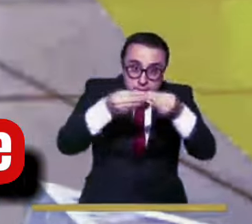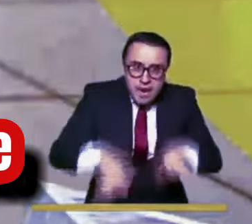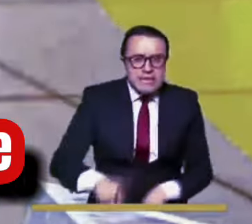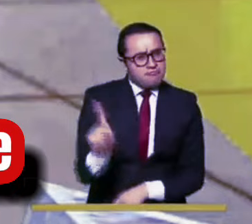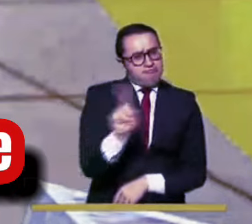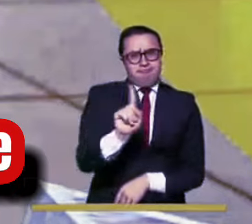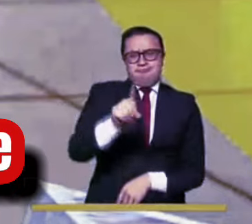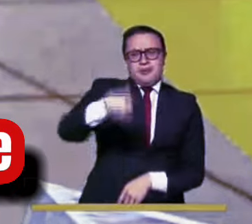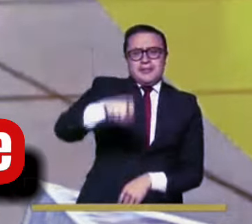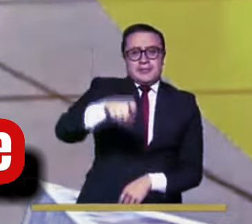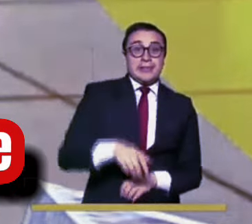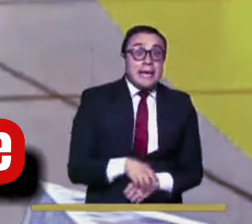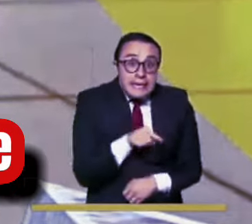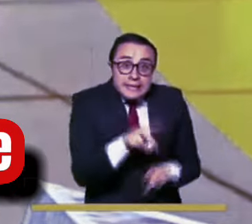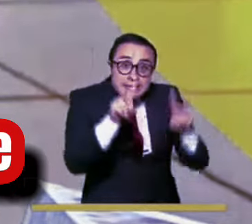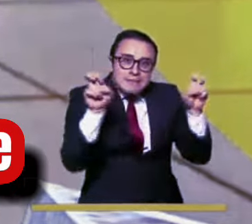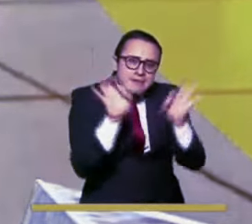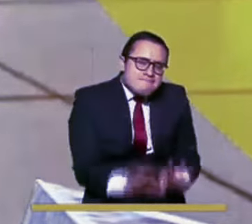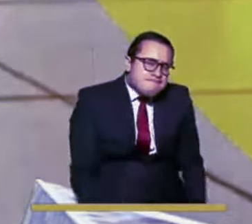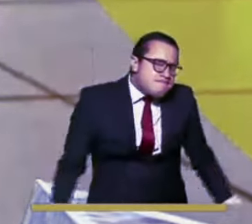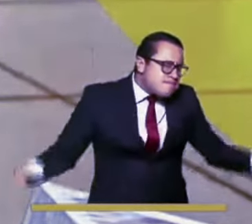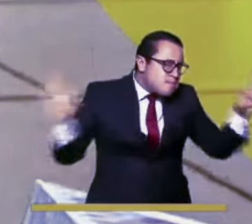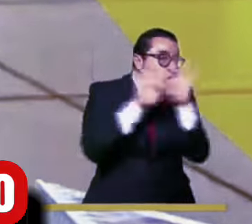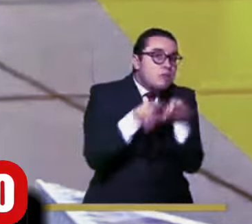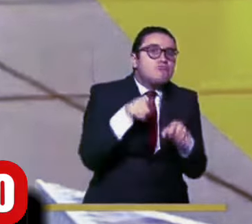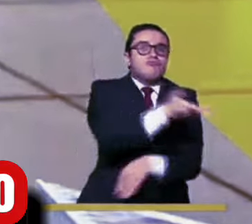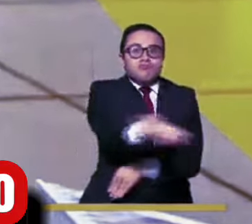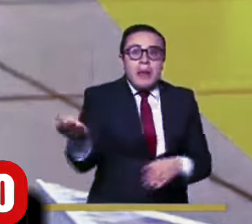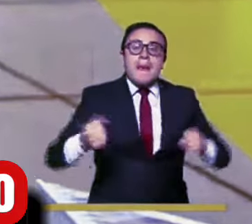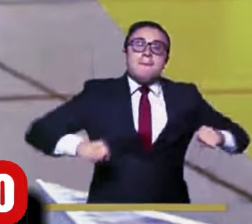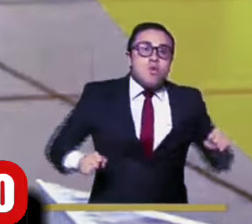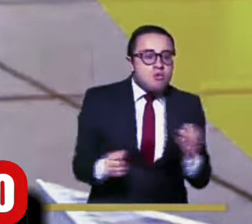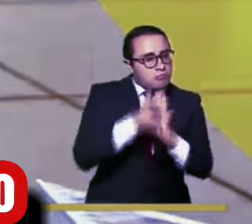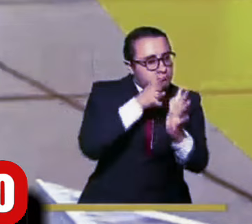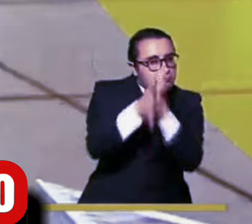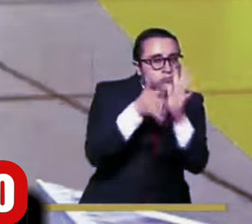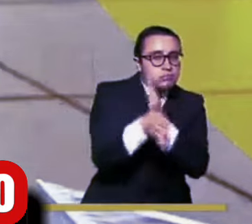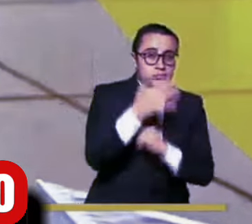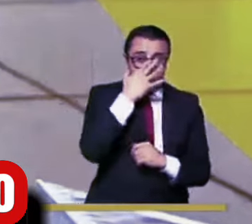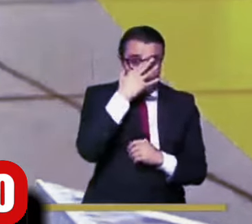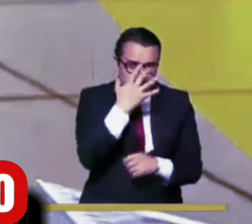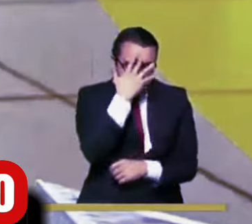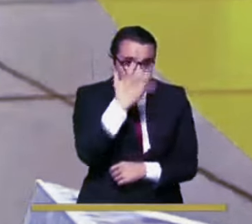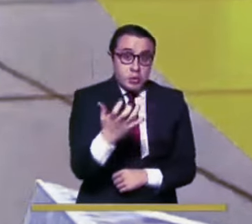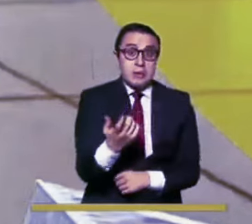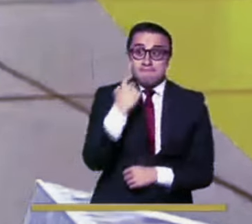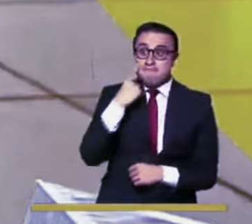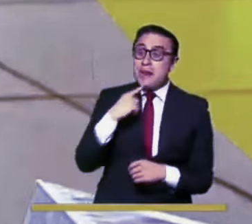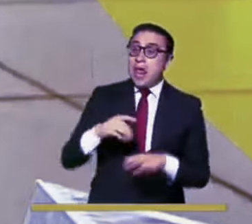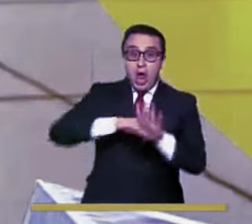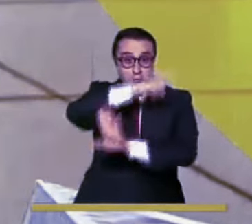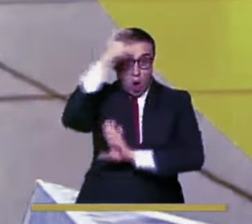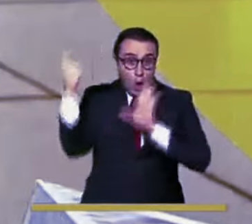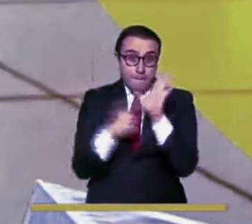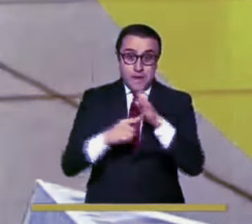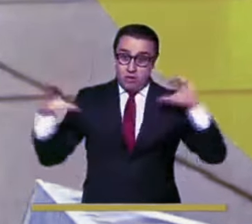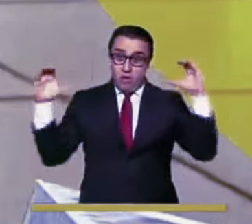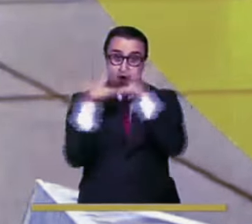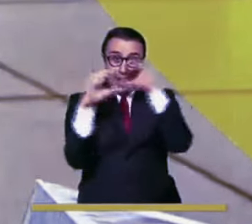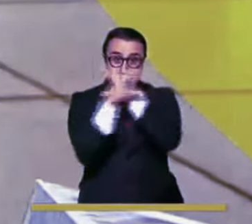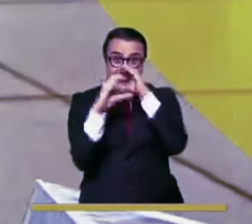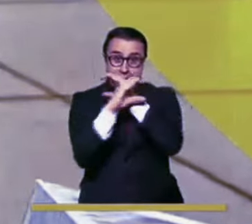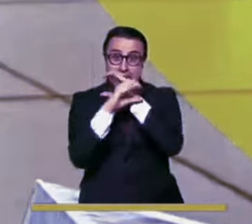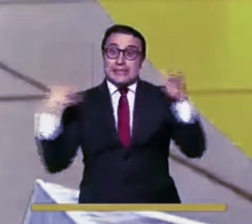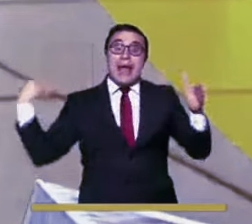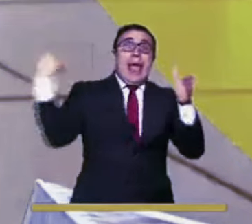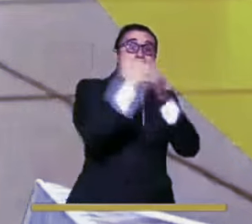es absolutamente clave que Bogotá lo sepa, porque por mantener elevado el metro de La Caracas al llegar a la